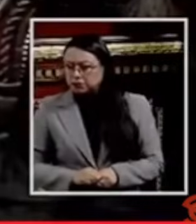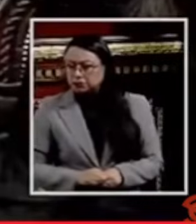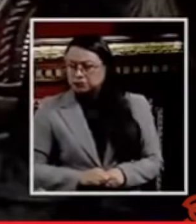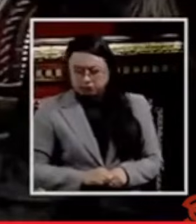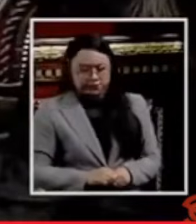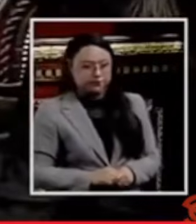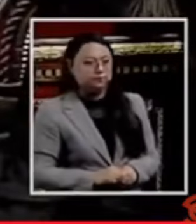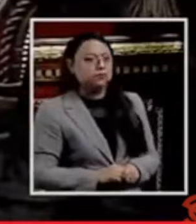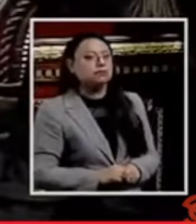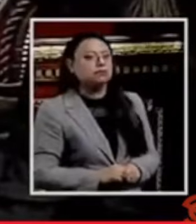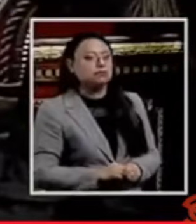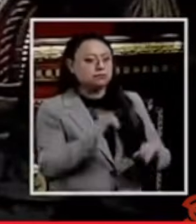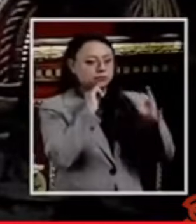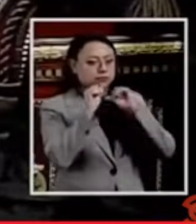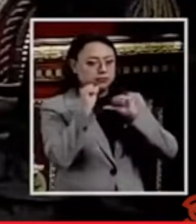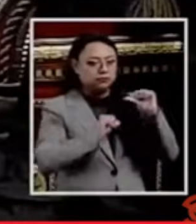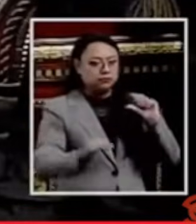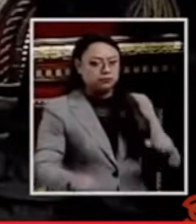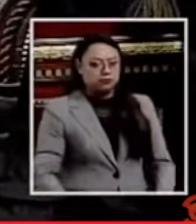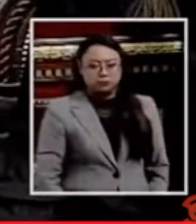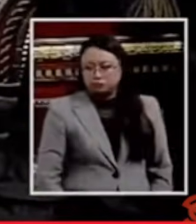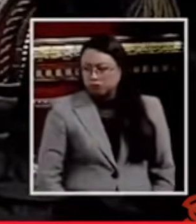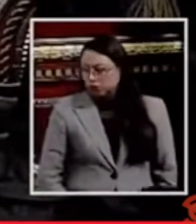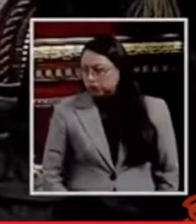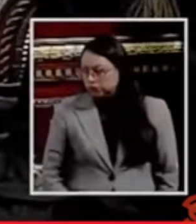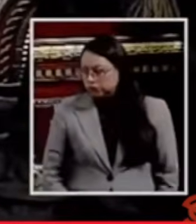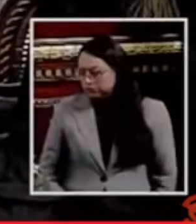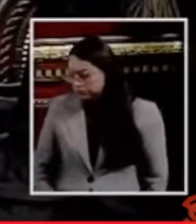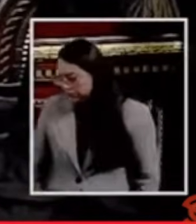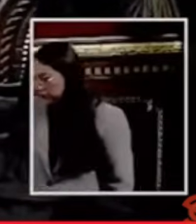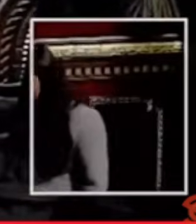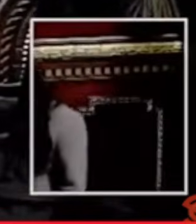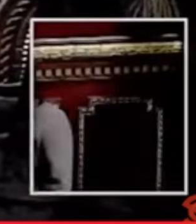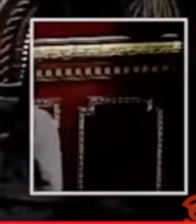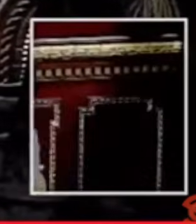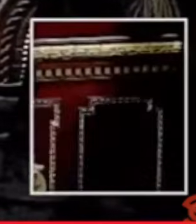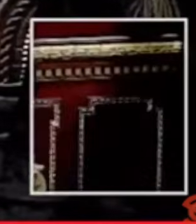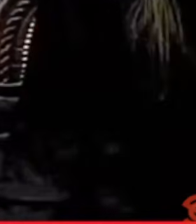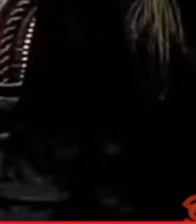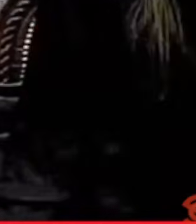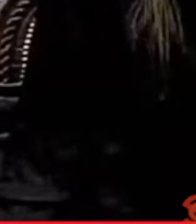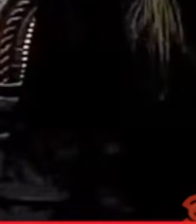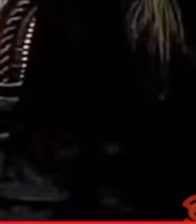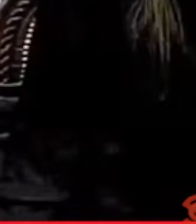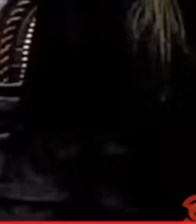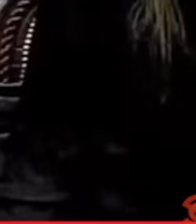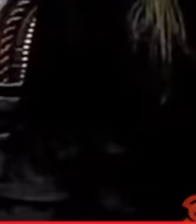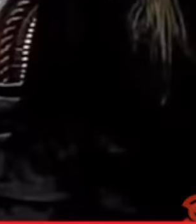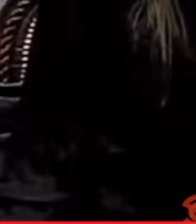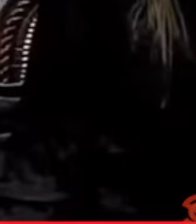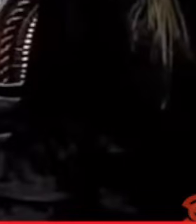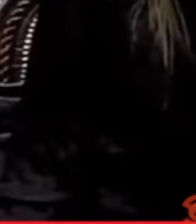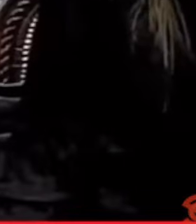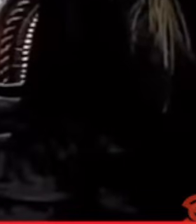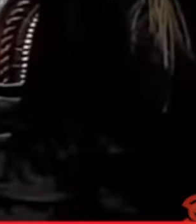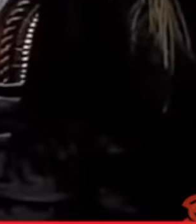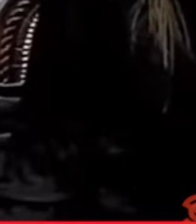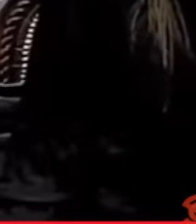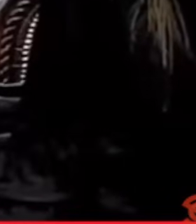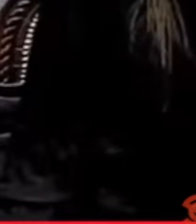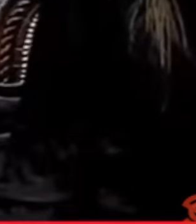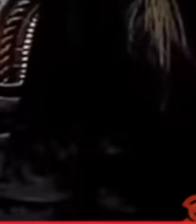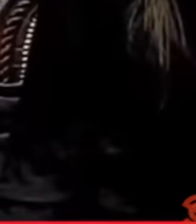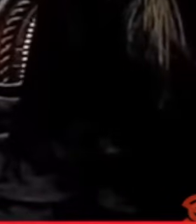quiero decir que orgullosamente soy morenista, orgullosamente soy mujer, orgullosamente soy legisladora y no